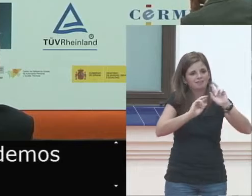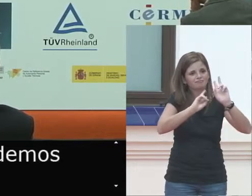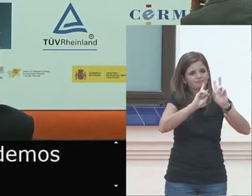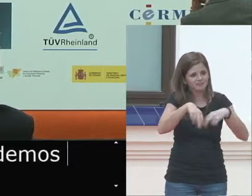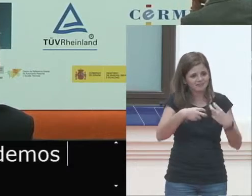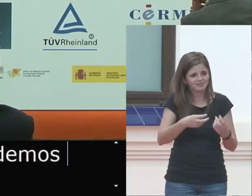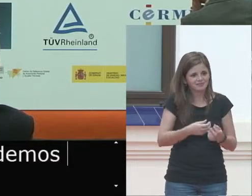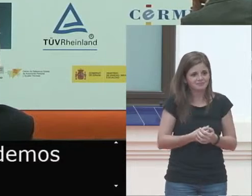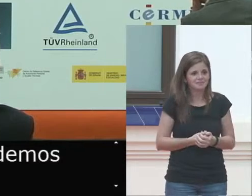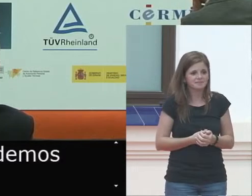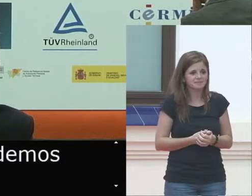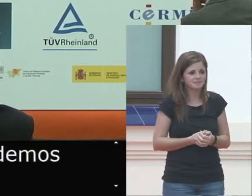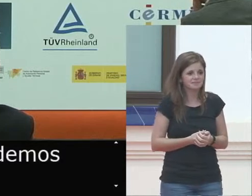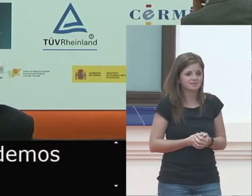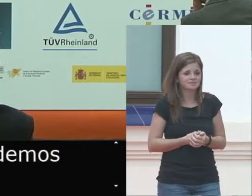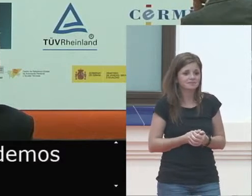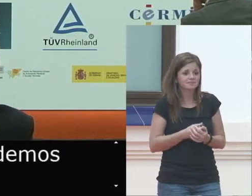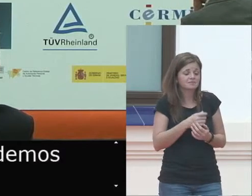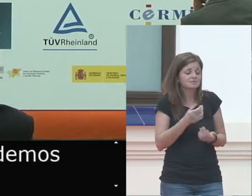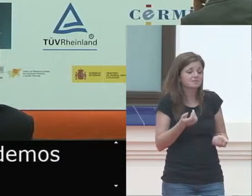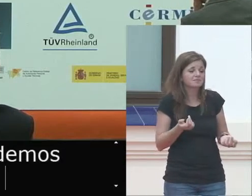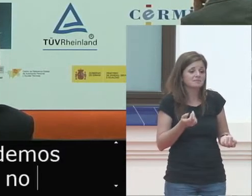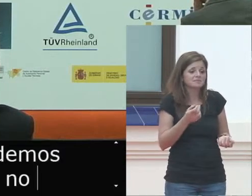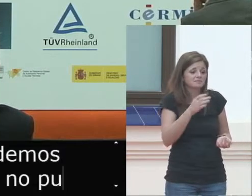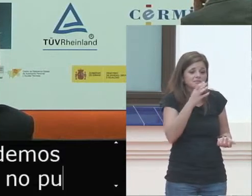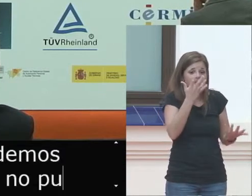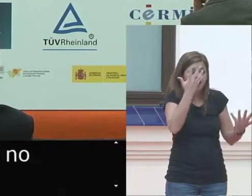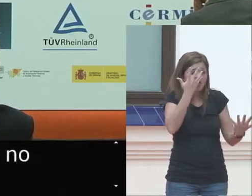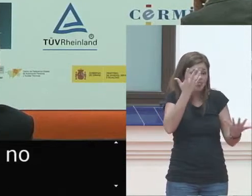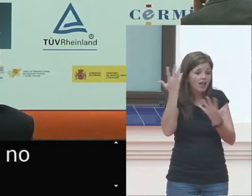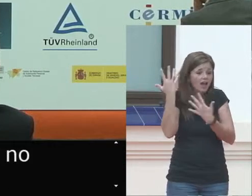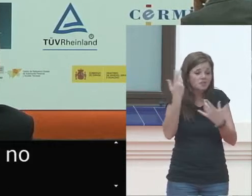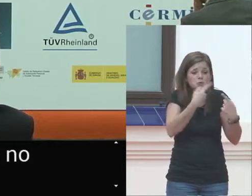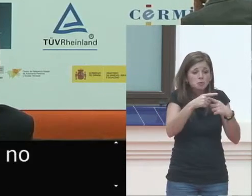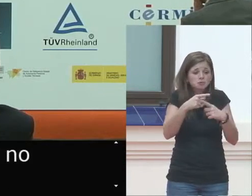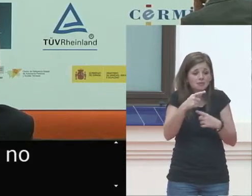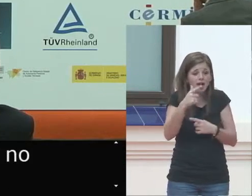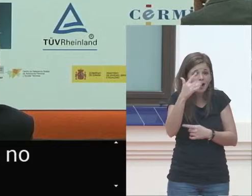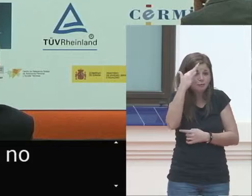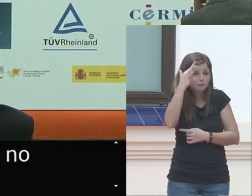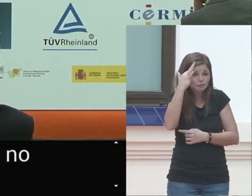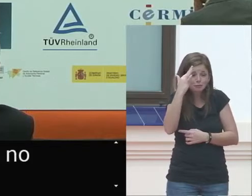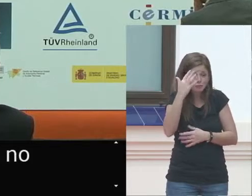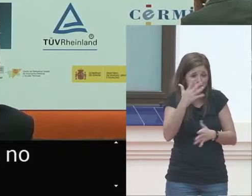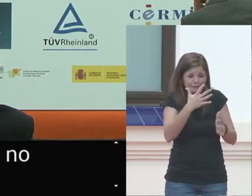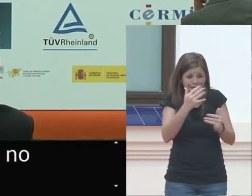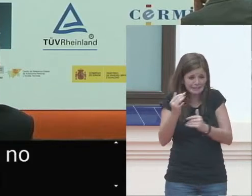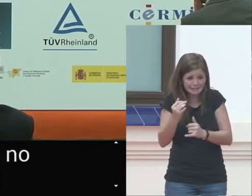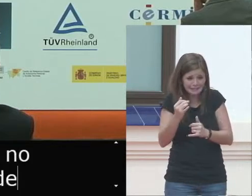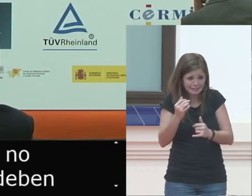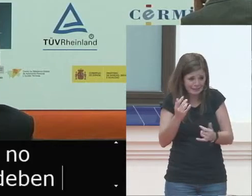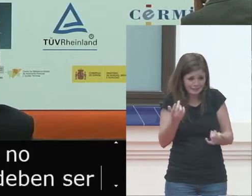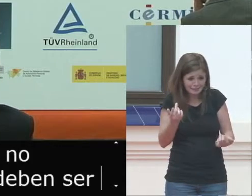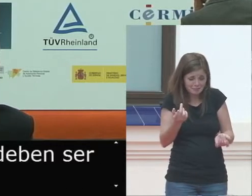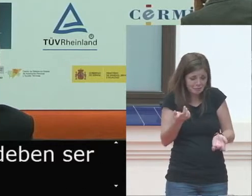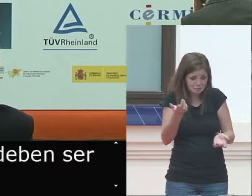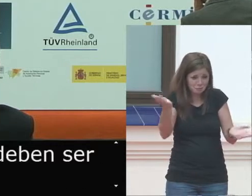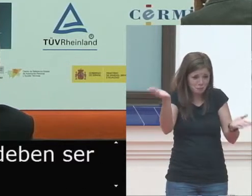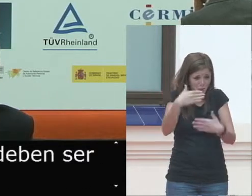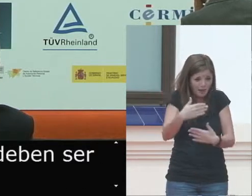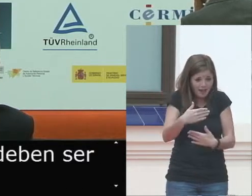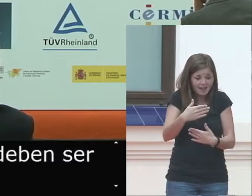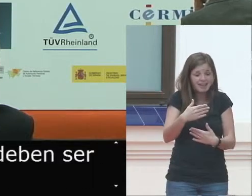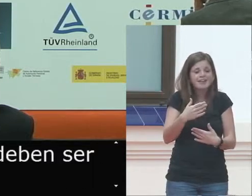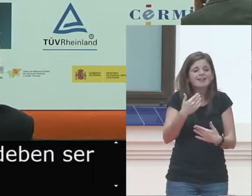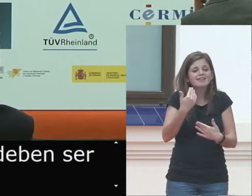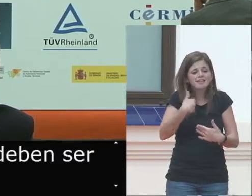que no pudimos ni soñar hace 10 años, ya deben ser normas, ya deben ser una cosa para